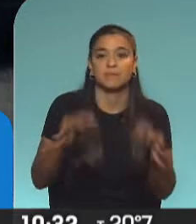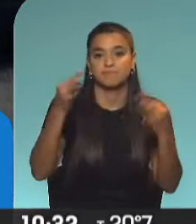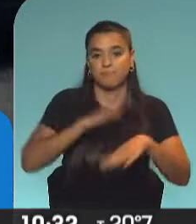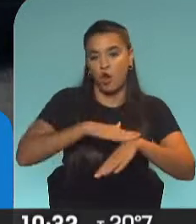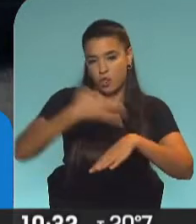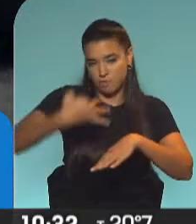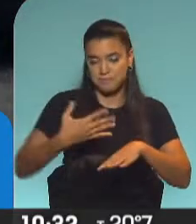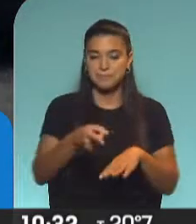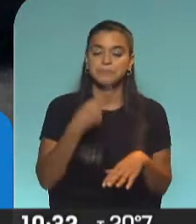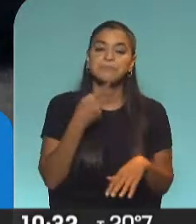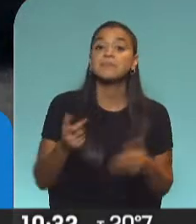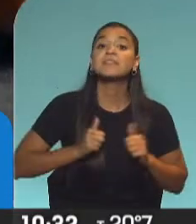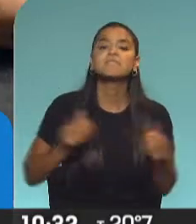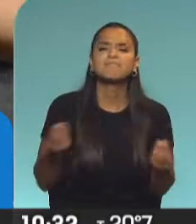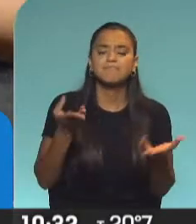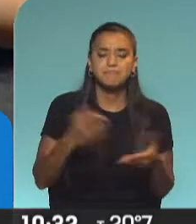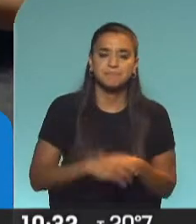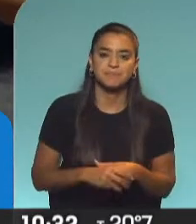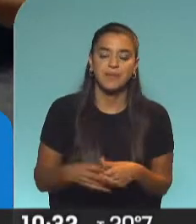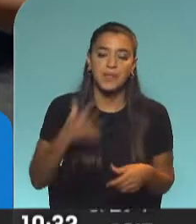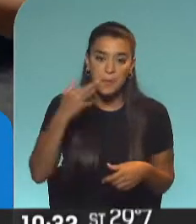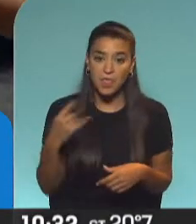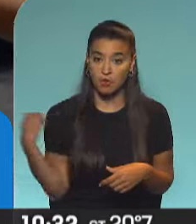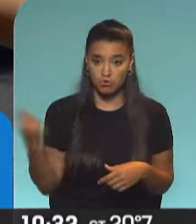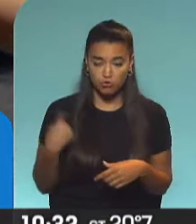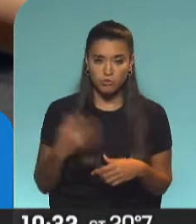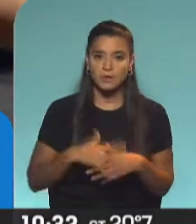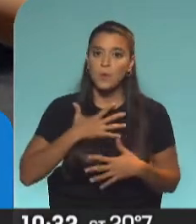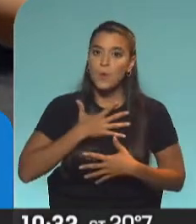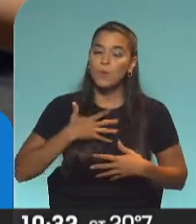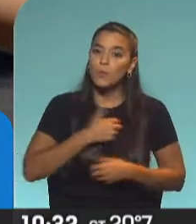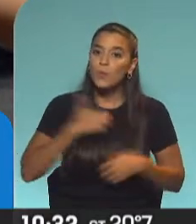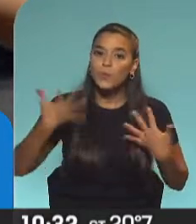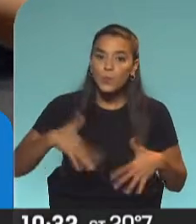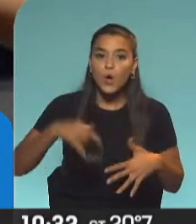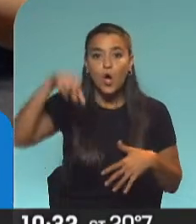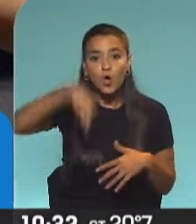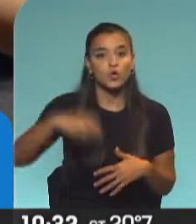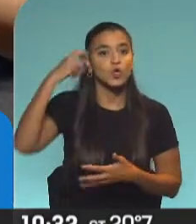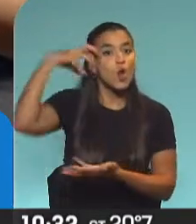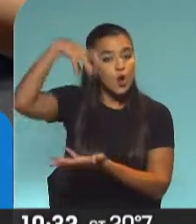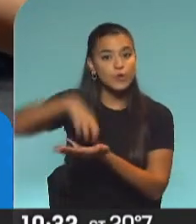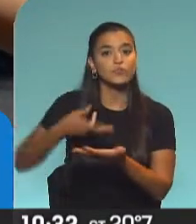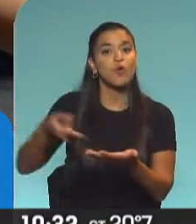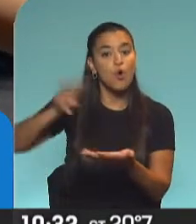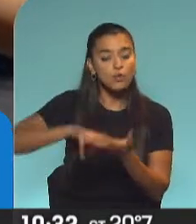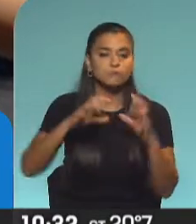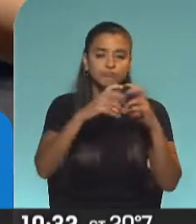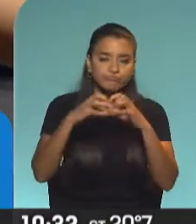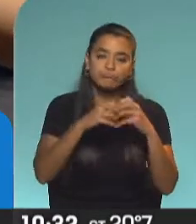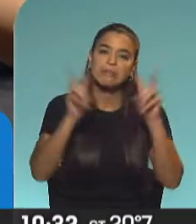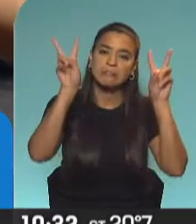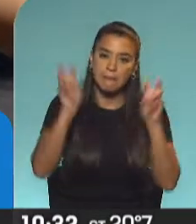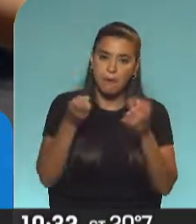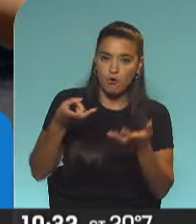términos. ¿Y cuáles son las expectativas, Brenda? Bueno, la verdad que estamos conmovidas, ¿no?, por el hecho de que hoy el Congreso esté nuevamente discutiendo este